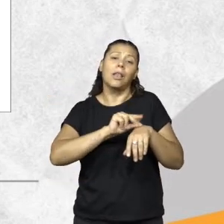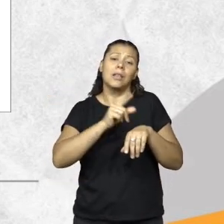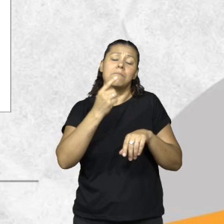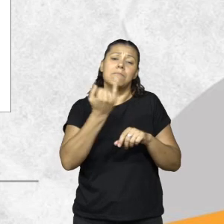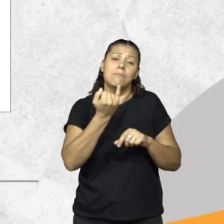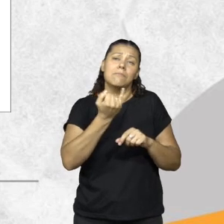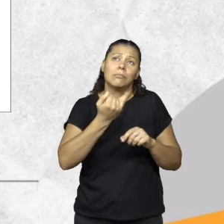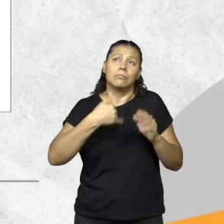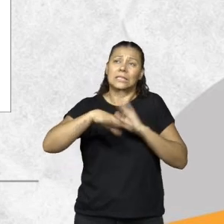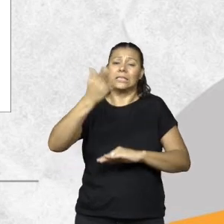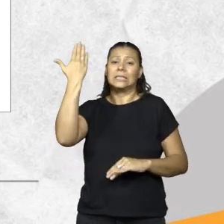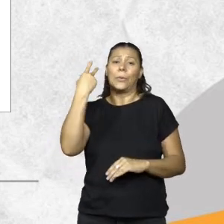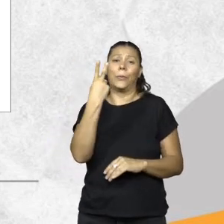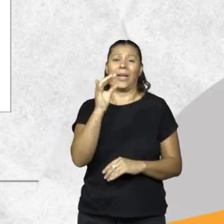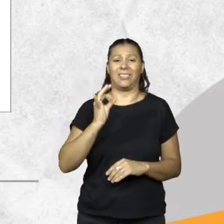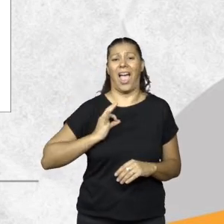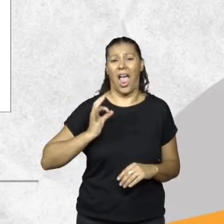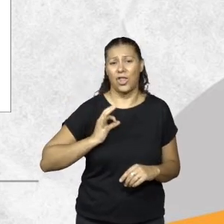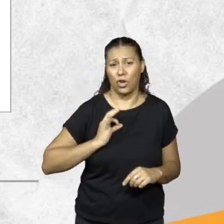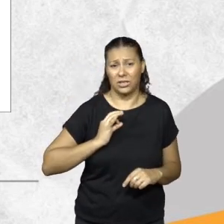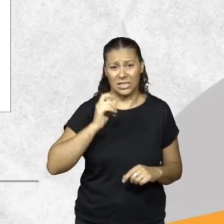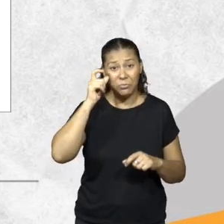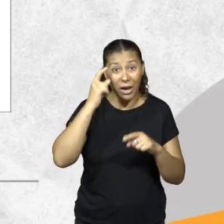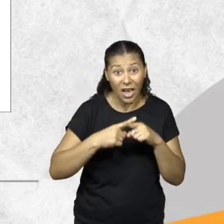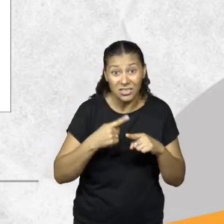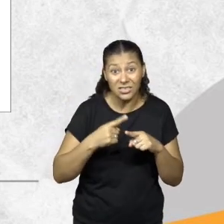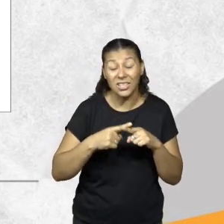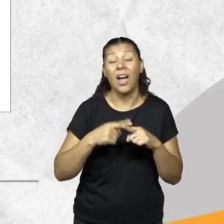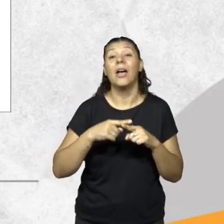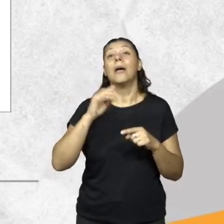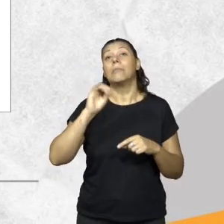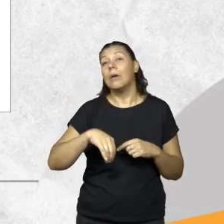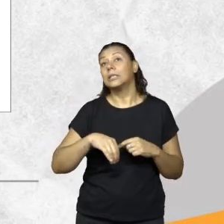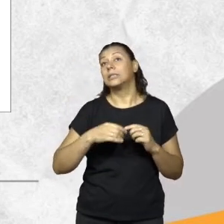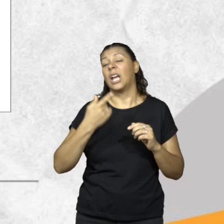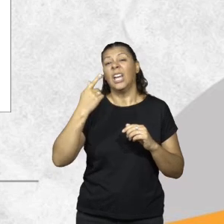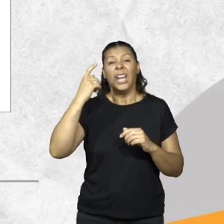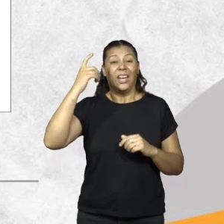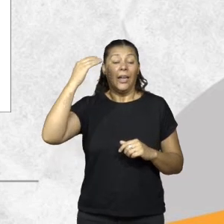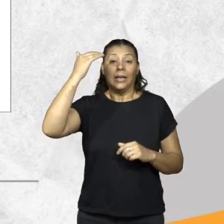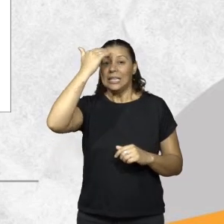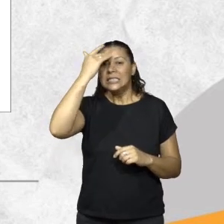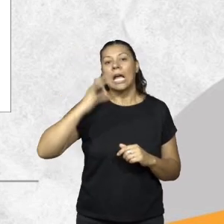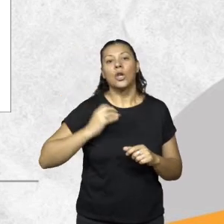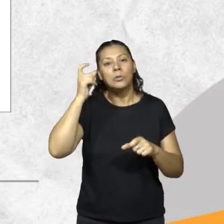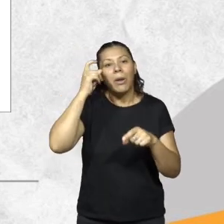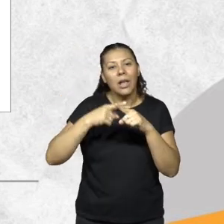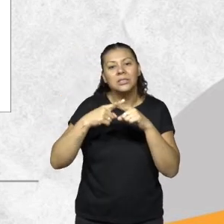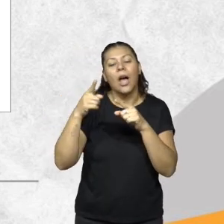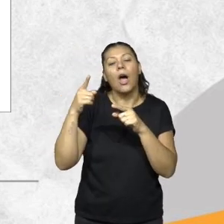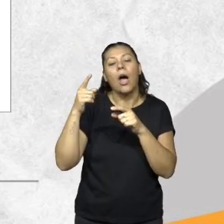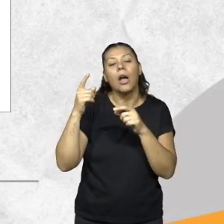y que hace más de 15 años desarrolla un programa de monitoreo en Salto Grande. Entonces